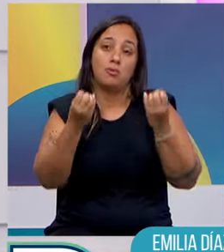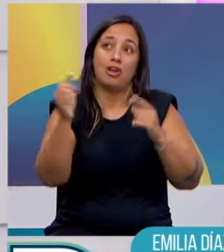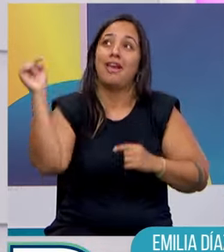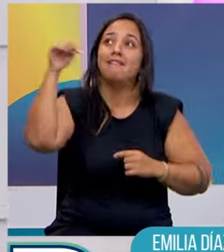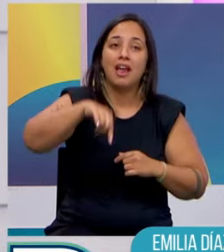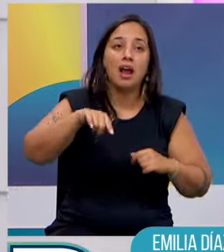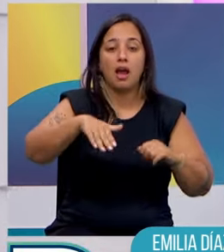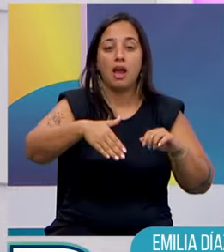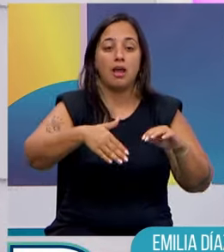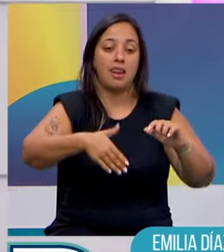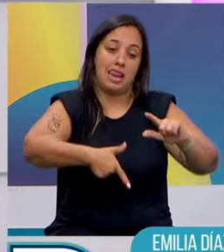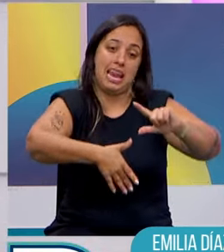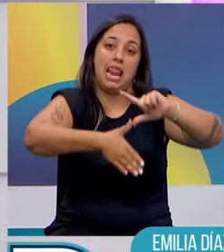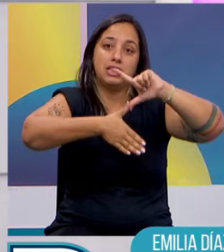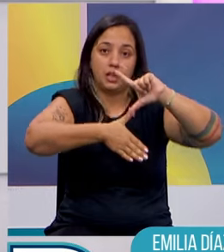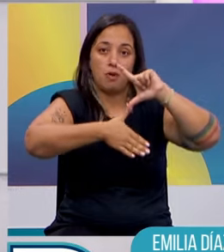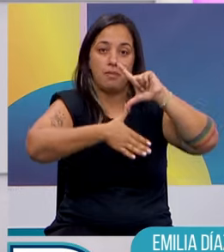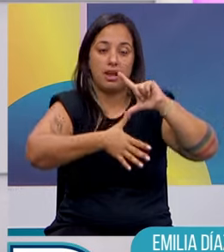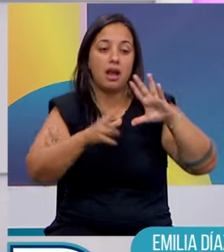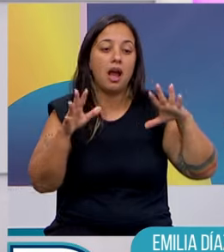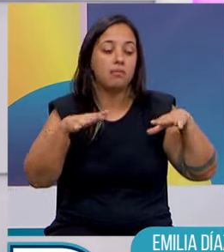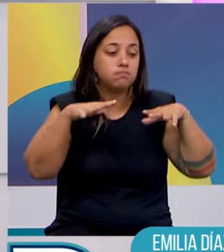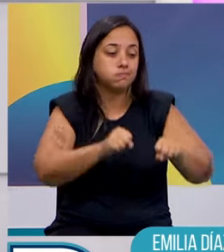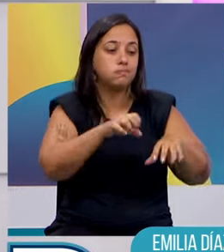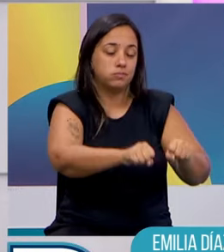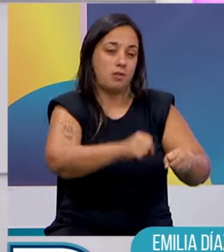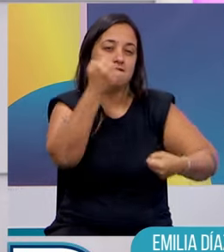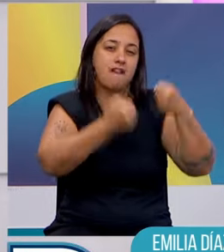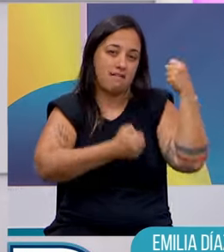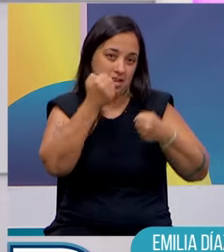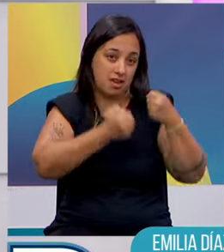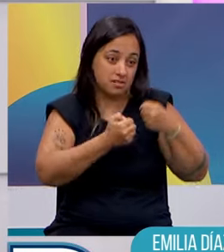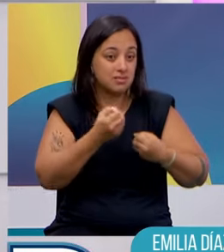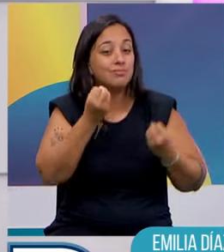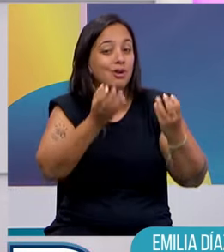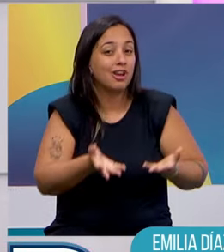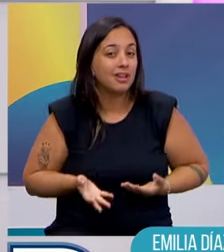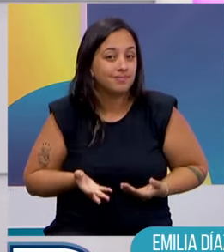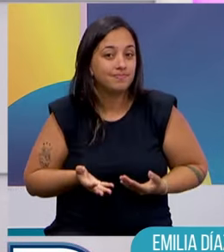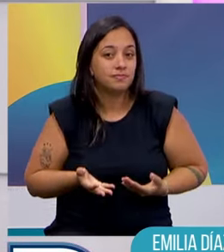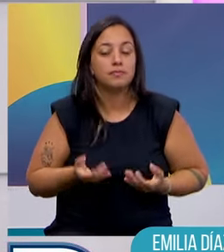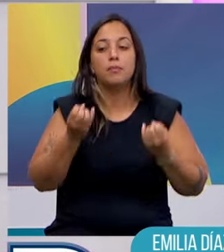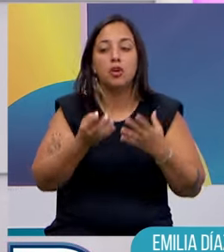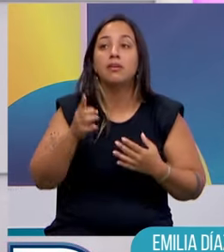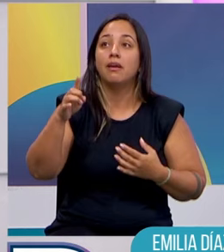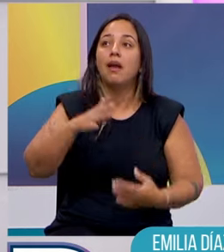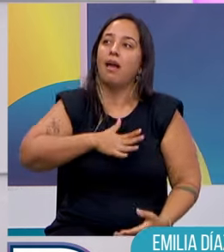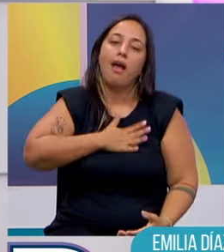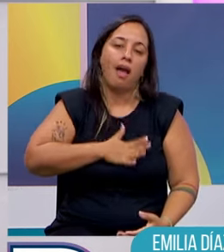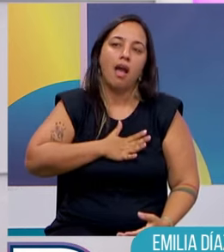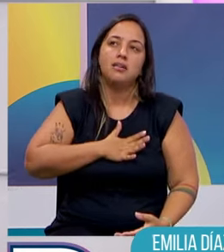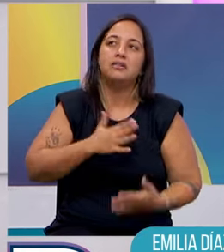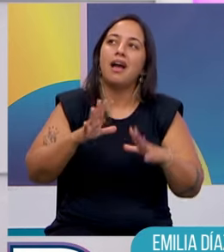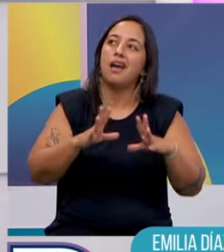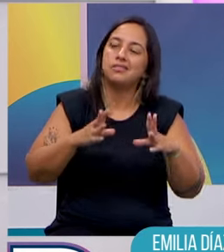no ponen pasteras en Europa, ¿verdad? Bueno, ahí hubo un consenso de políticos y una voluntad política para decidir